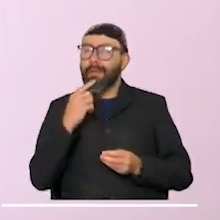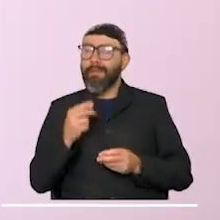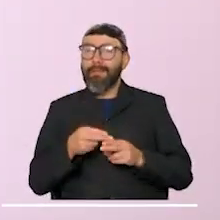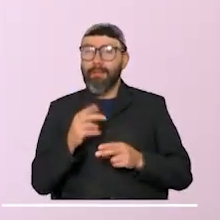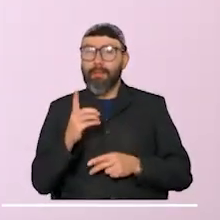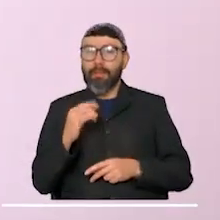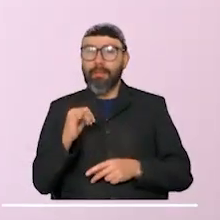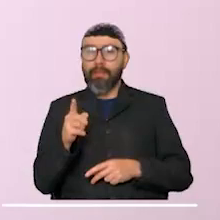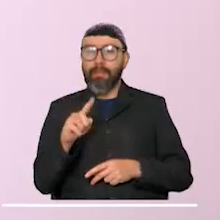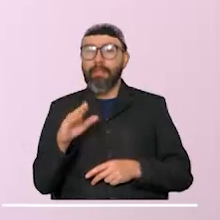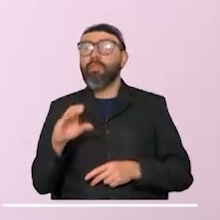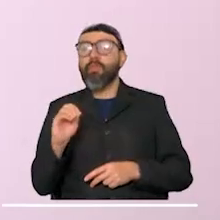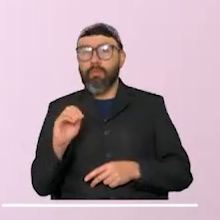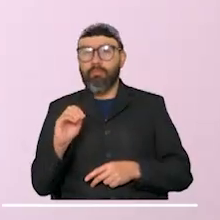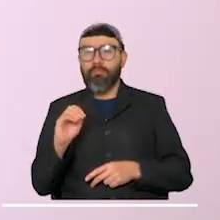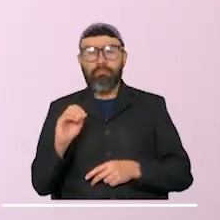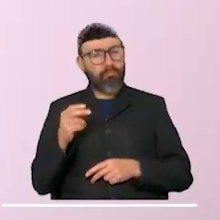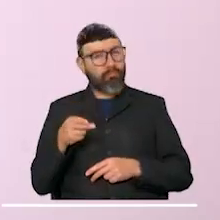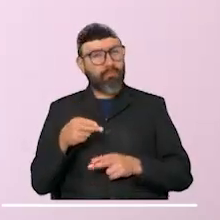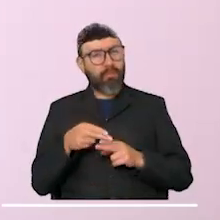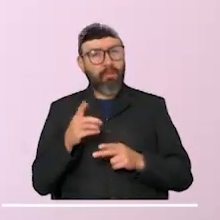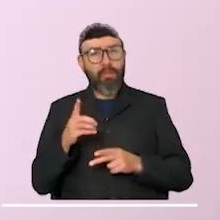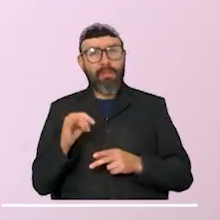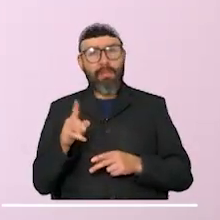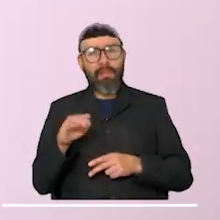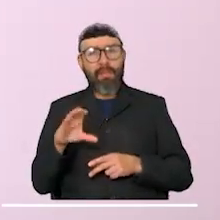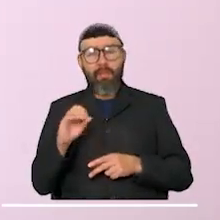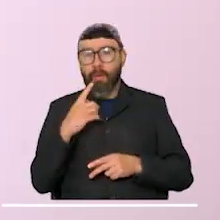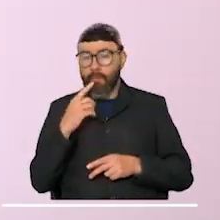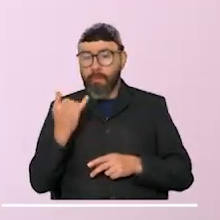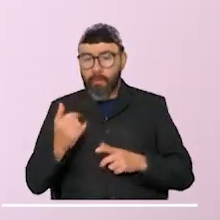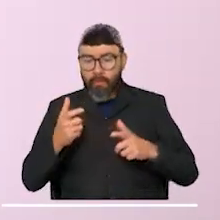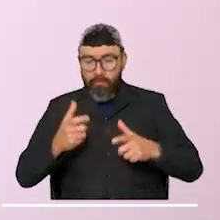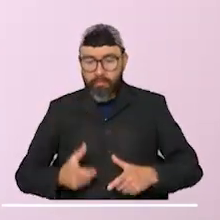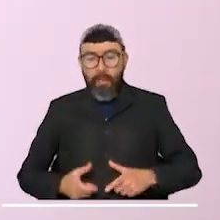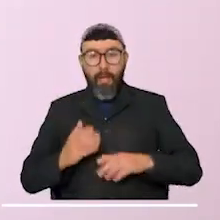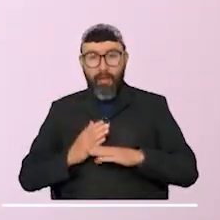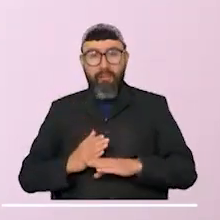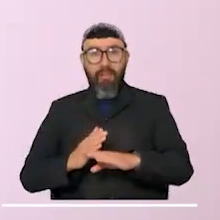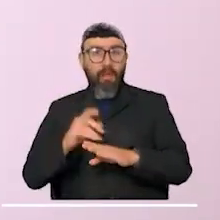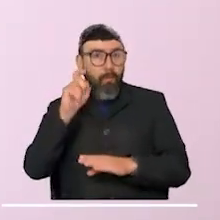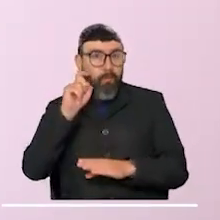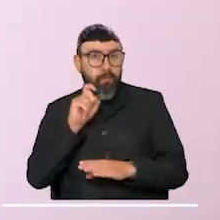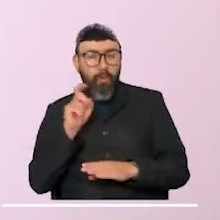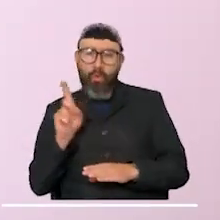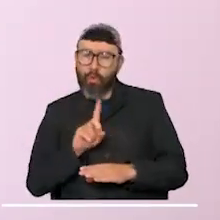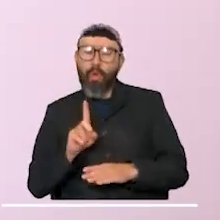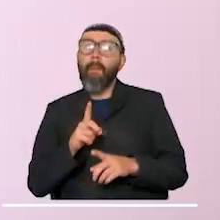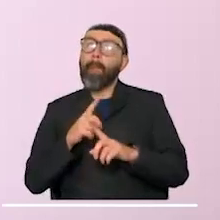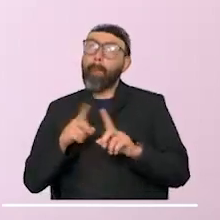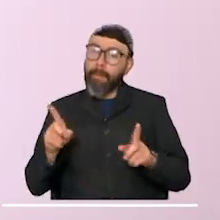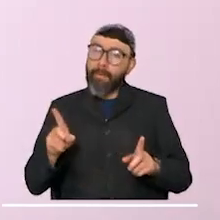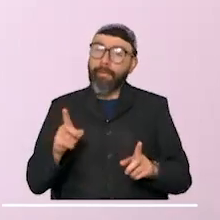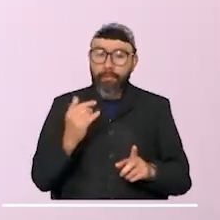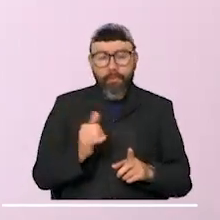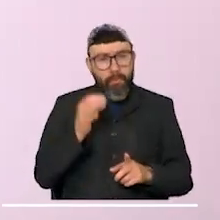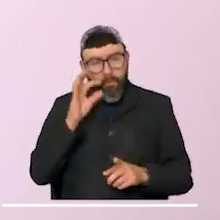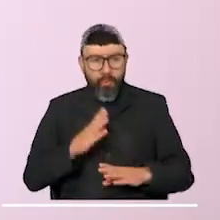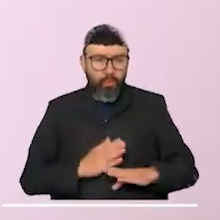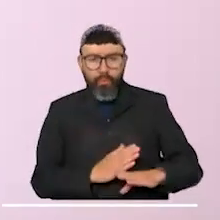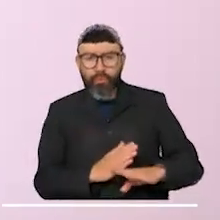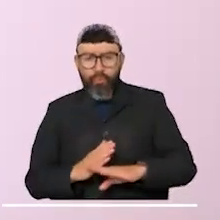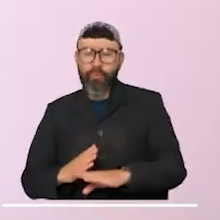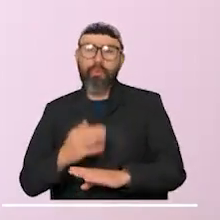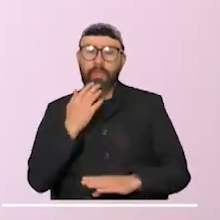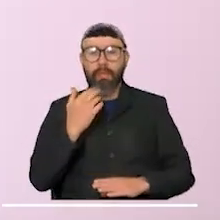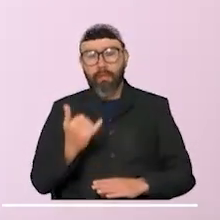el disco como tal no es una barrera para evitar el embarazo Pero puede ayudar aislar ayudado de otro tipo de métodos entonces de los